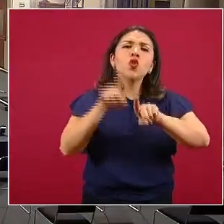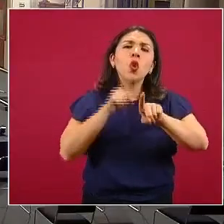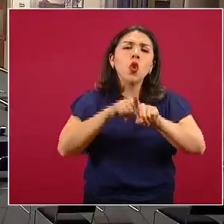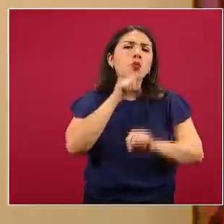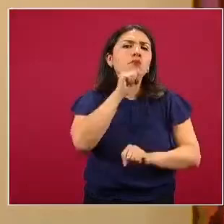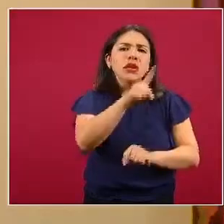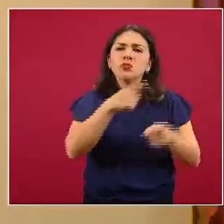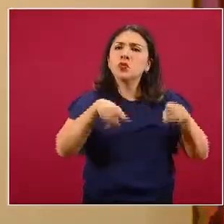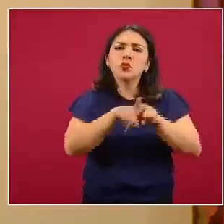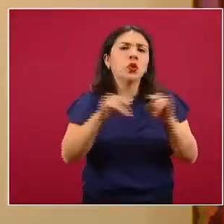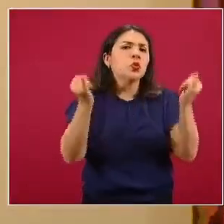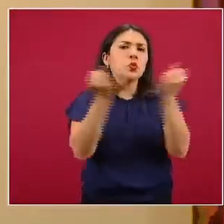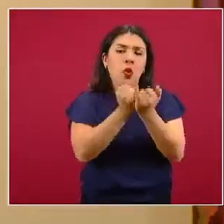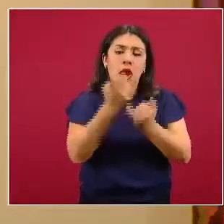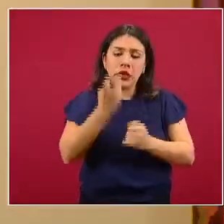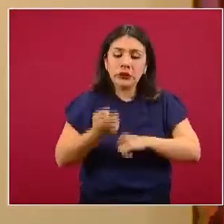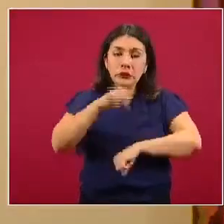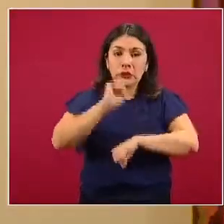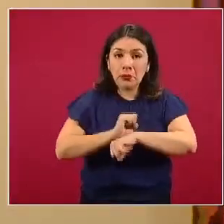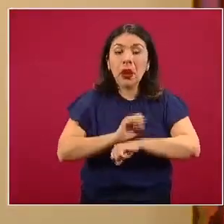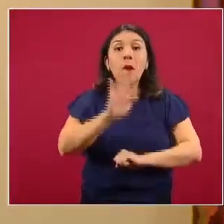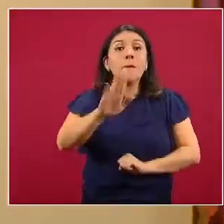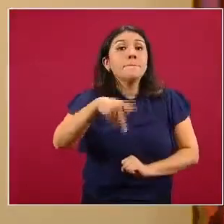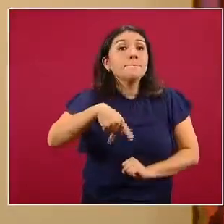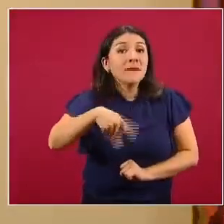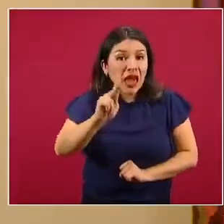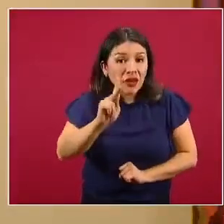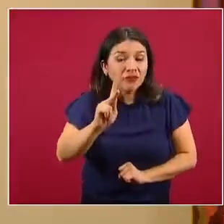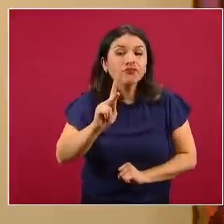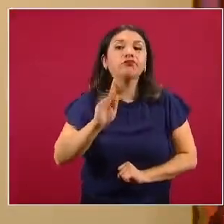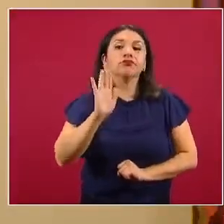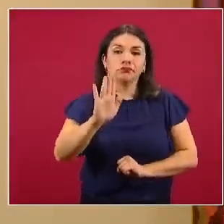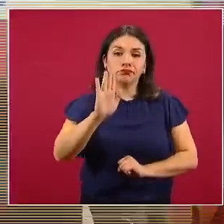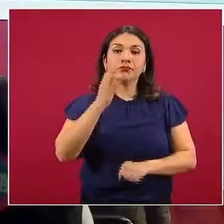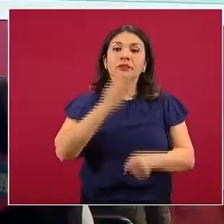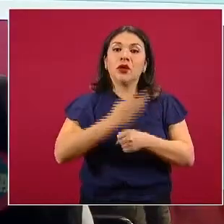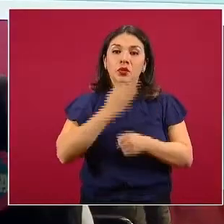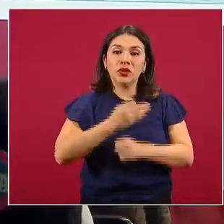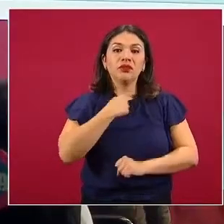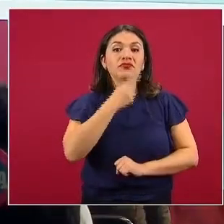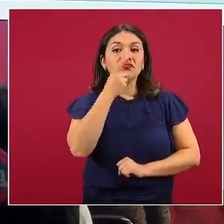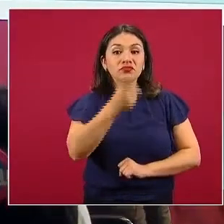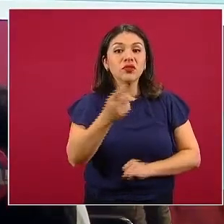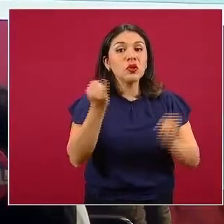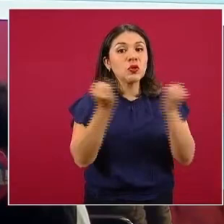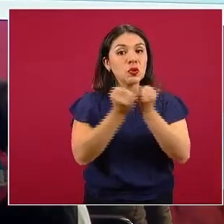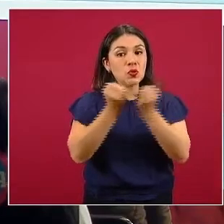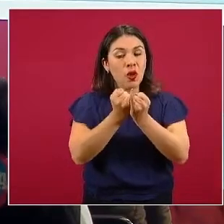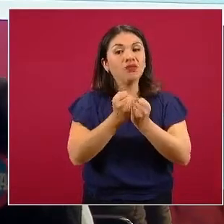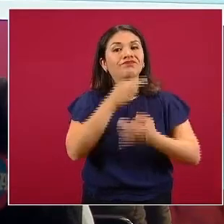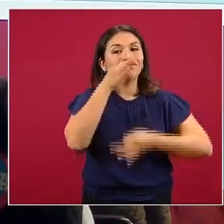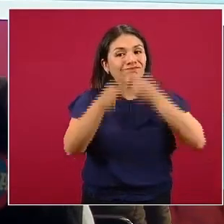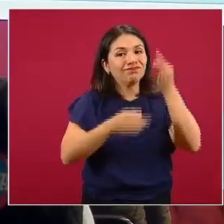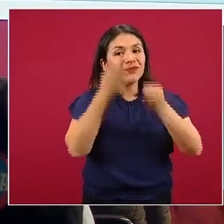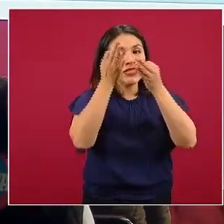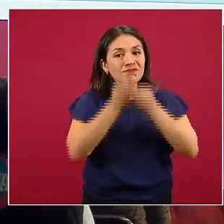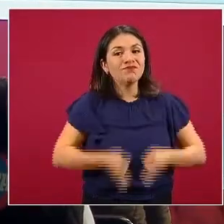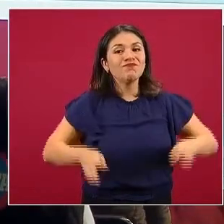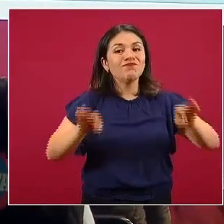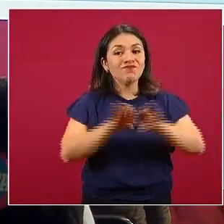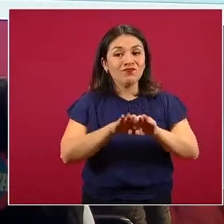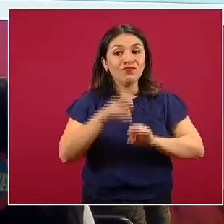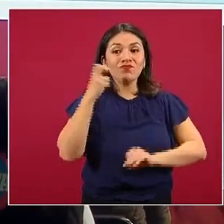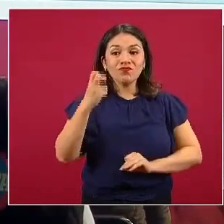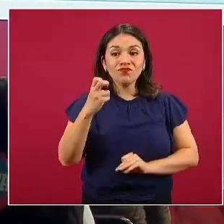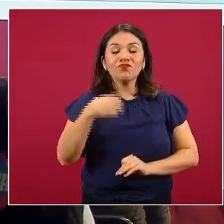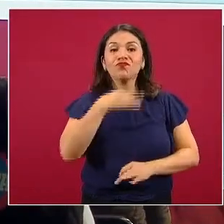color para efectos de esta semana. Sin embargo, si queremos también hacer notar y a través de esto